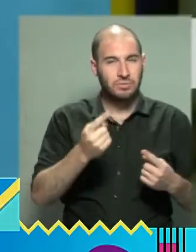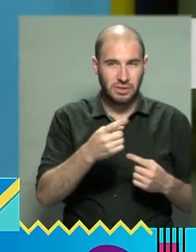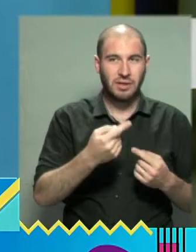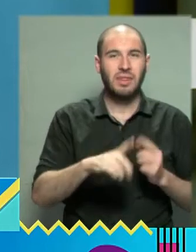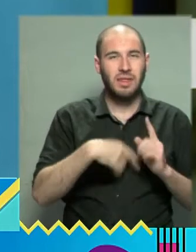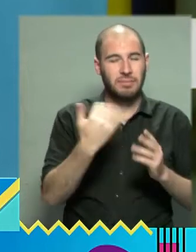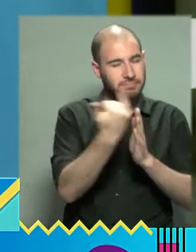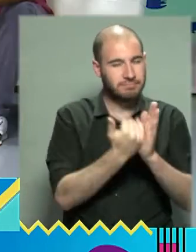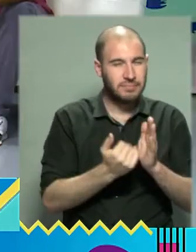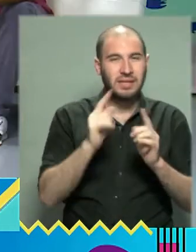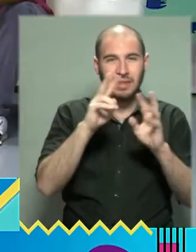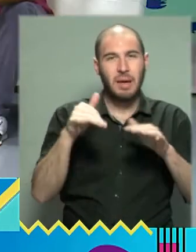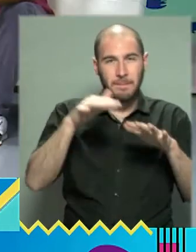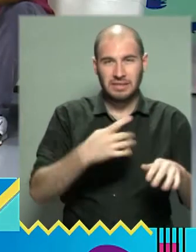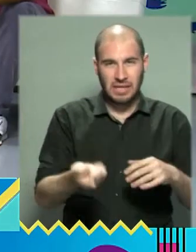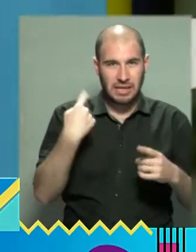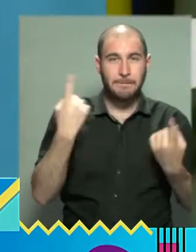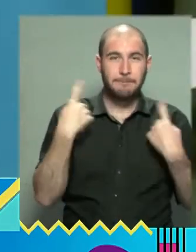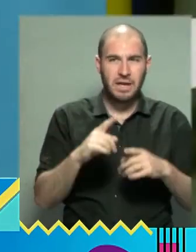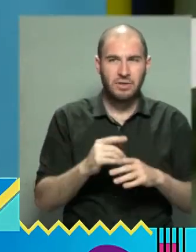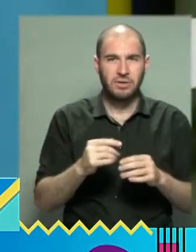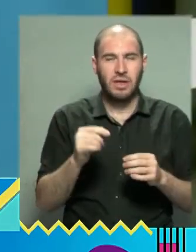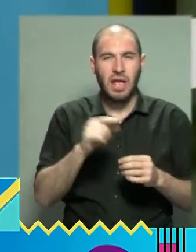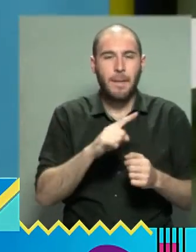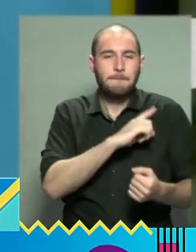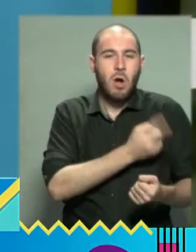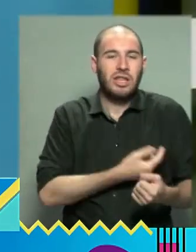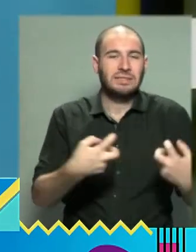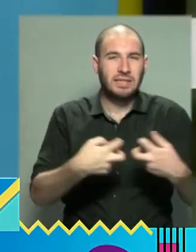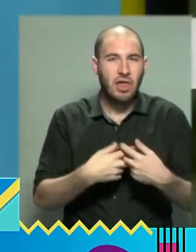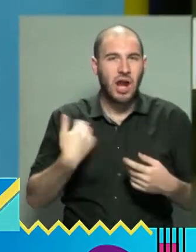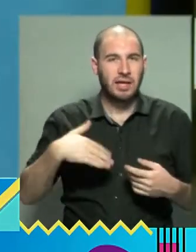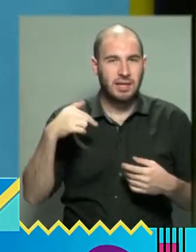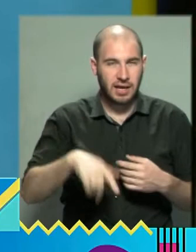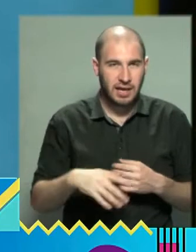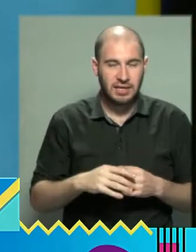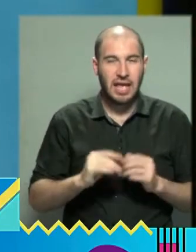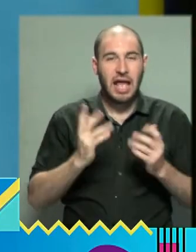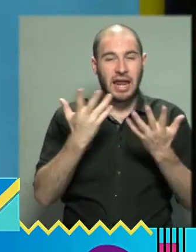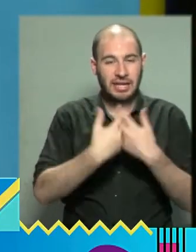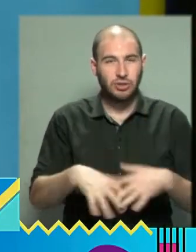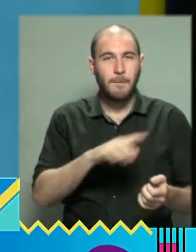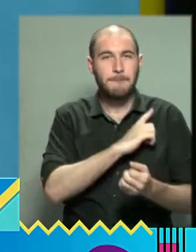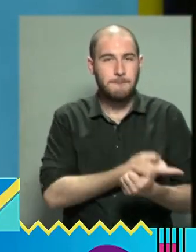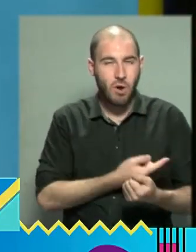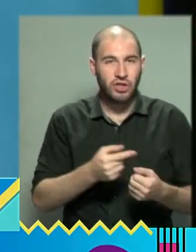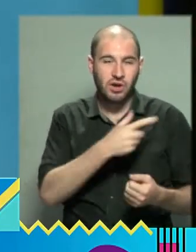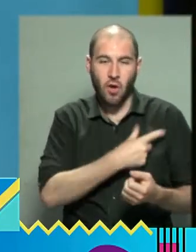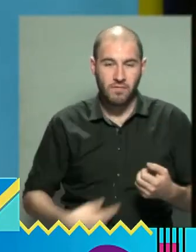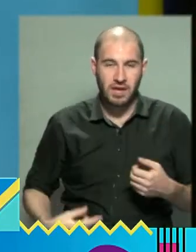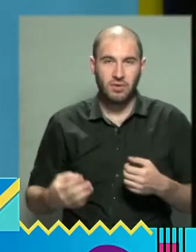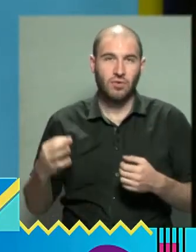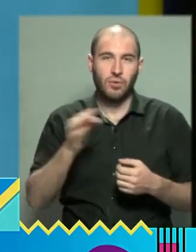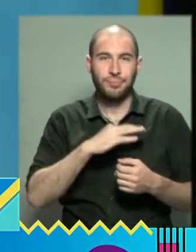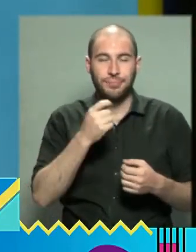vamos a meter específicamente con la marcha de ayer, pero en sí, el poder de los gremios en la Argentina y la relación con el poder ejecutivo,